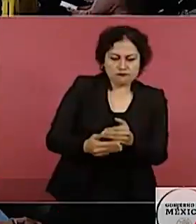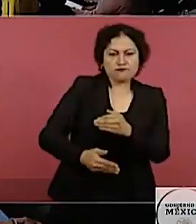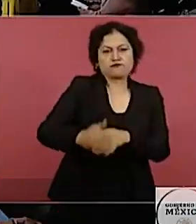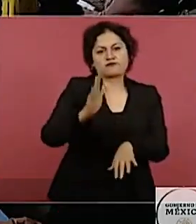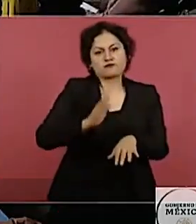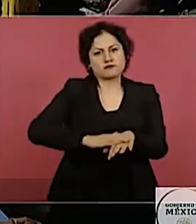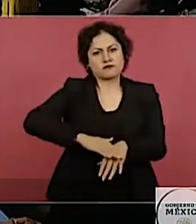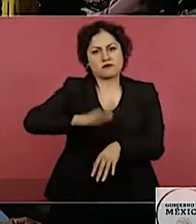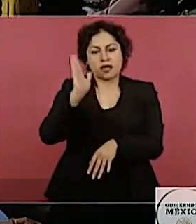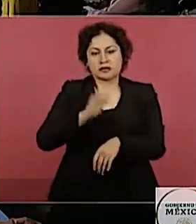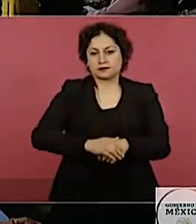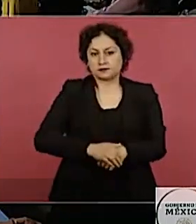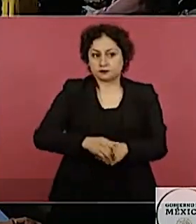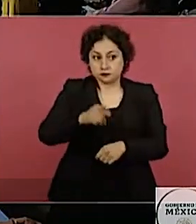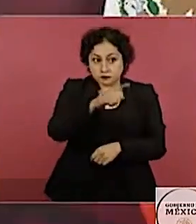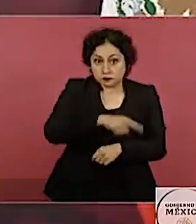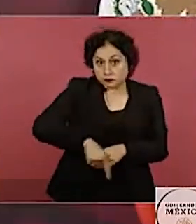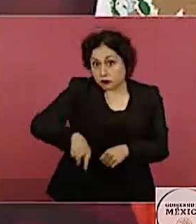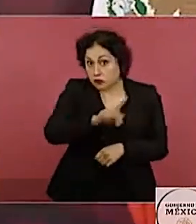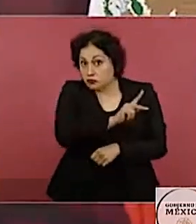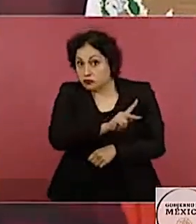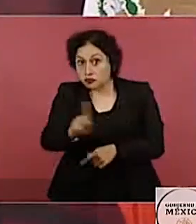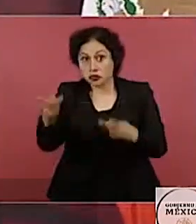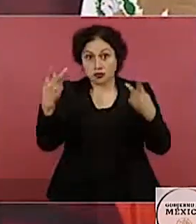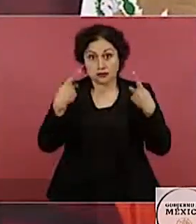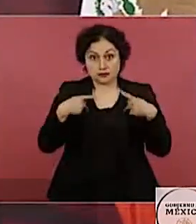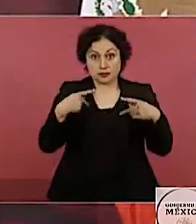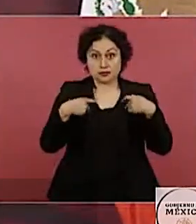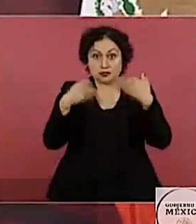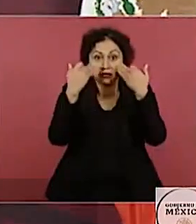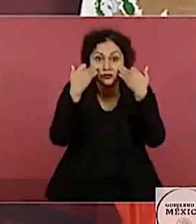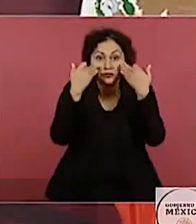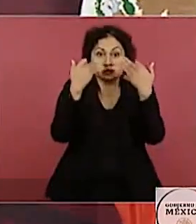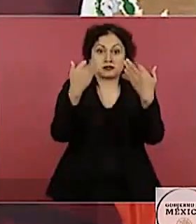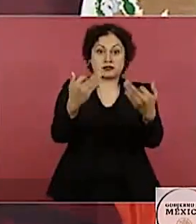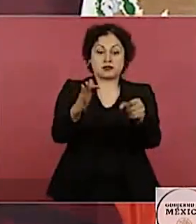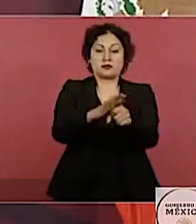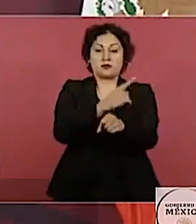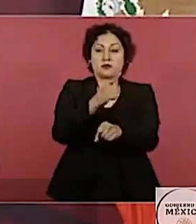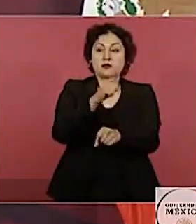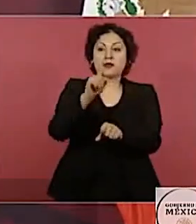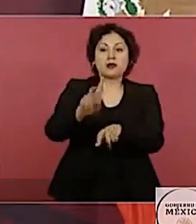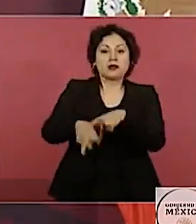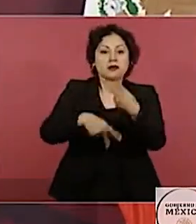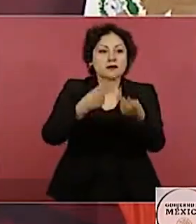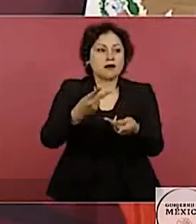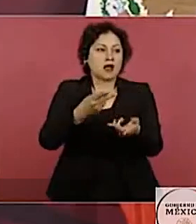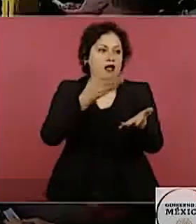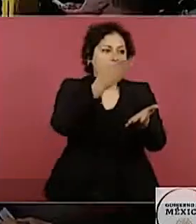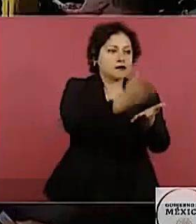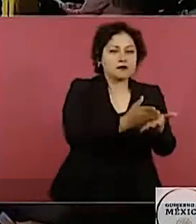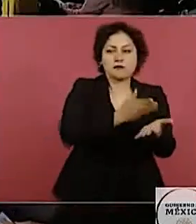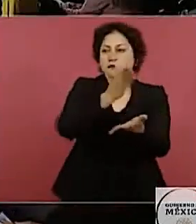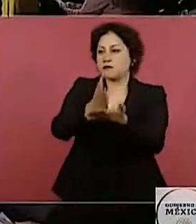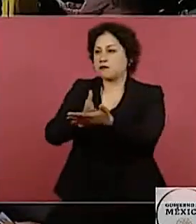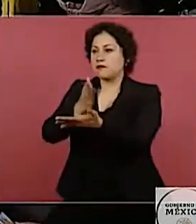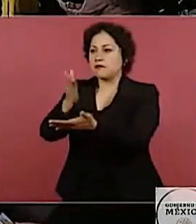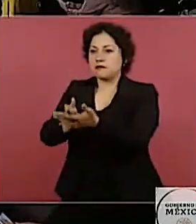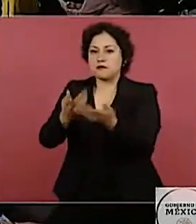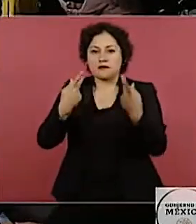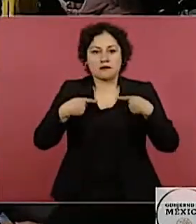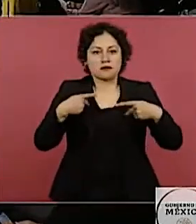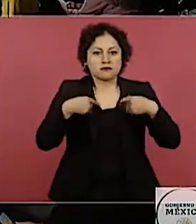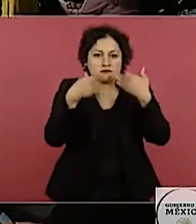ya les consta de que están visitando sus domicilios ya les consta de